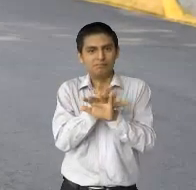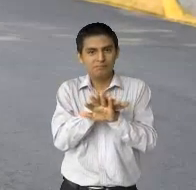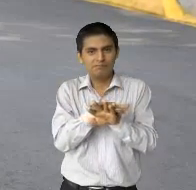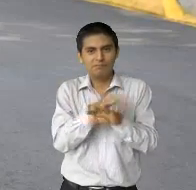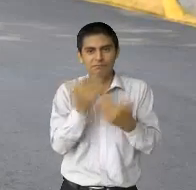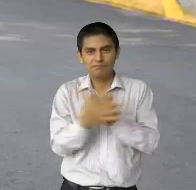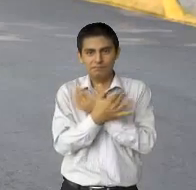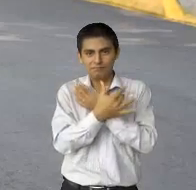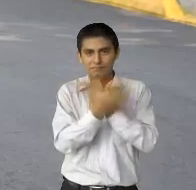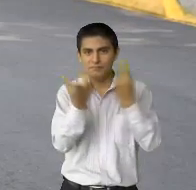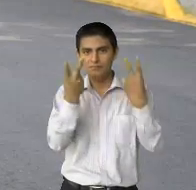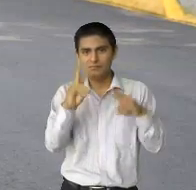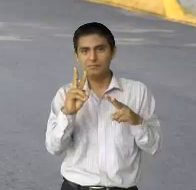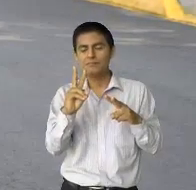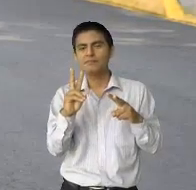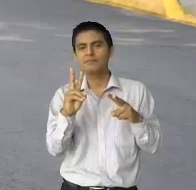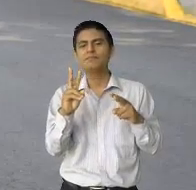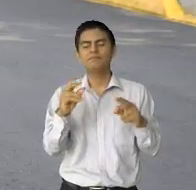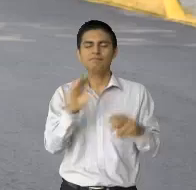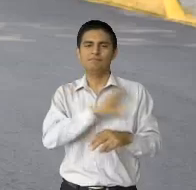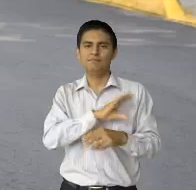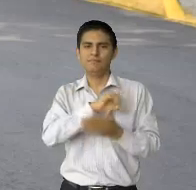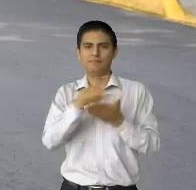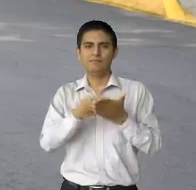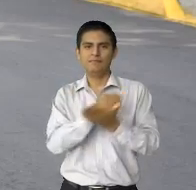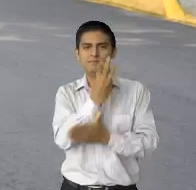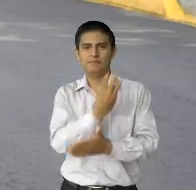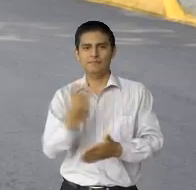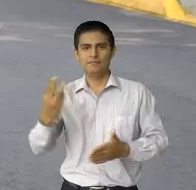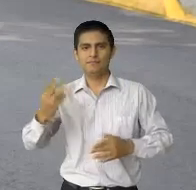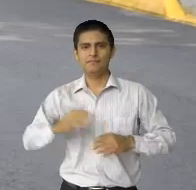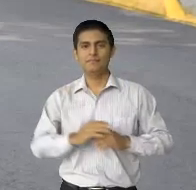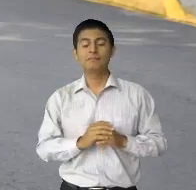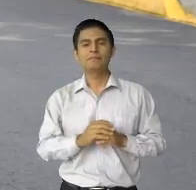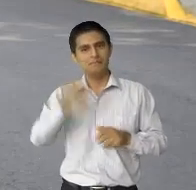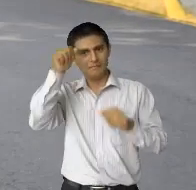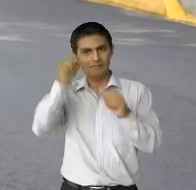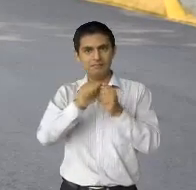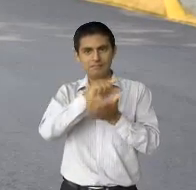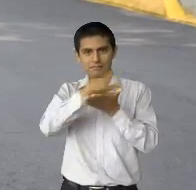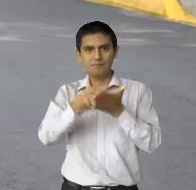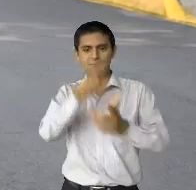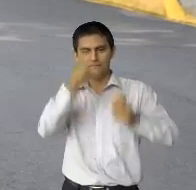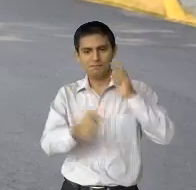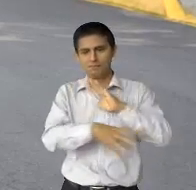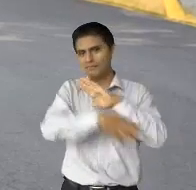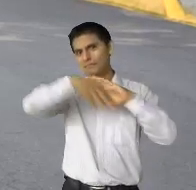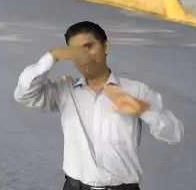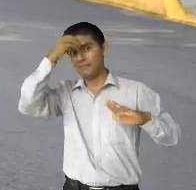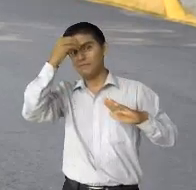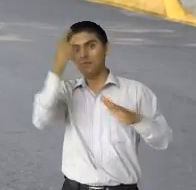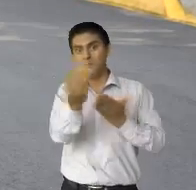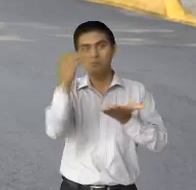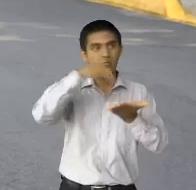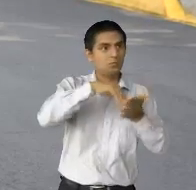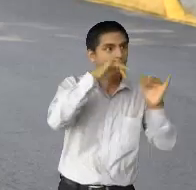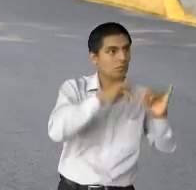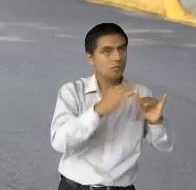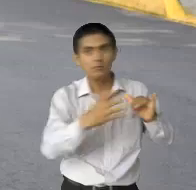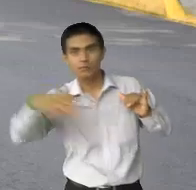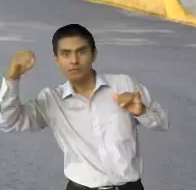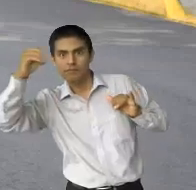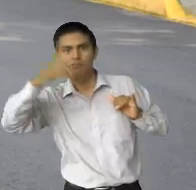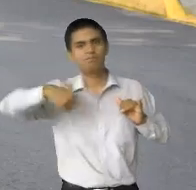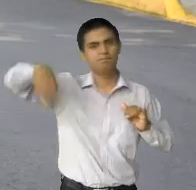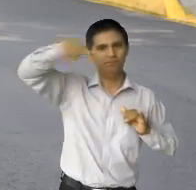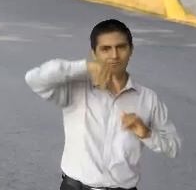Twitter, Instagram y la página oficial del municipio. Y recuerden que Lago Agrio es tierra de gente emprendedora,